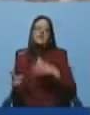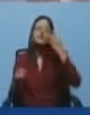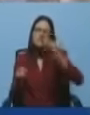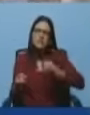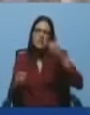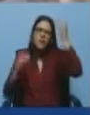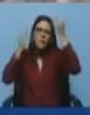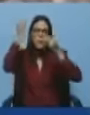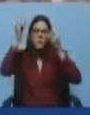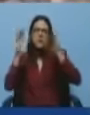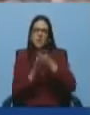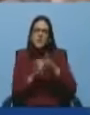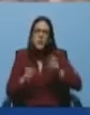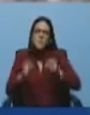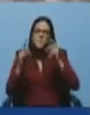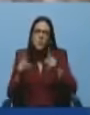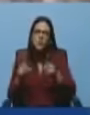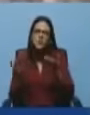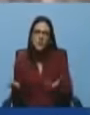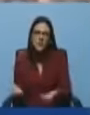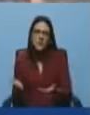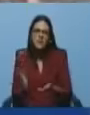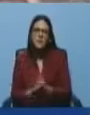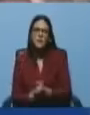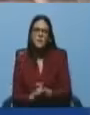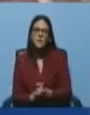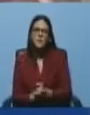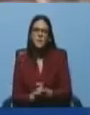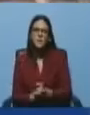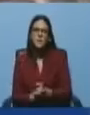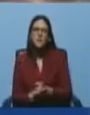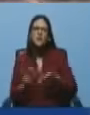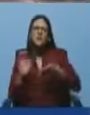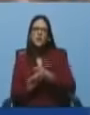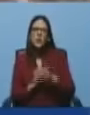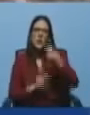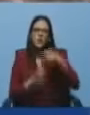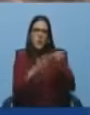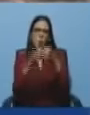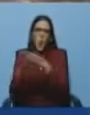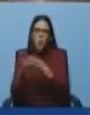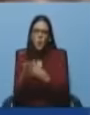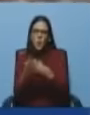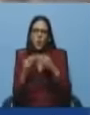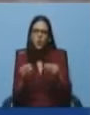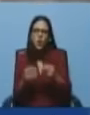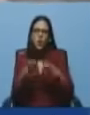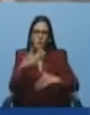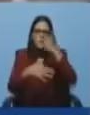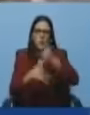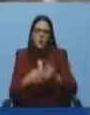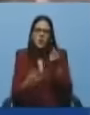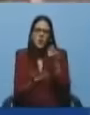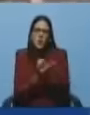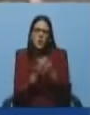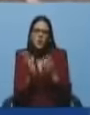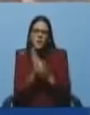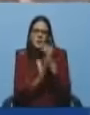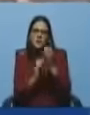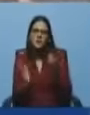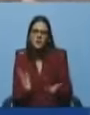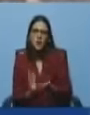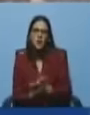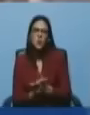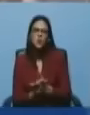se pensó en la posibilidad de que estuviéramos agrupados en un gran proyecto económico de desarrollo,